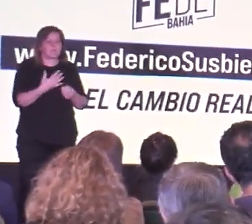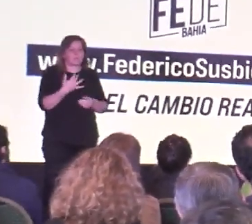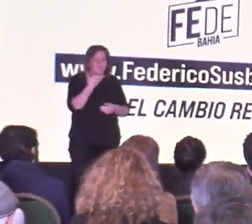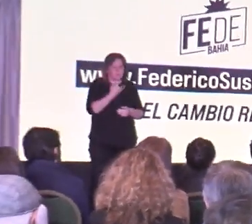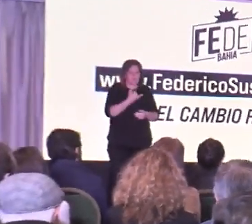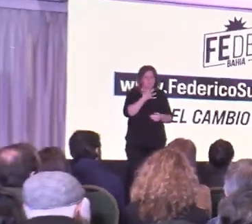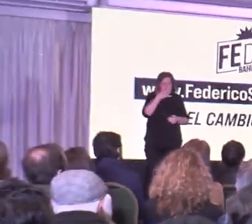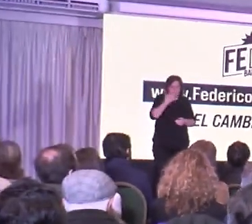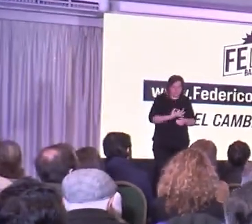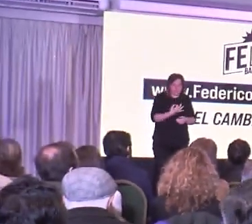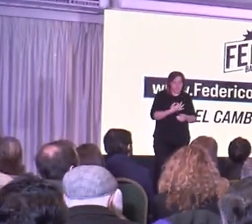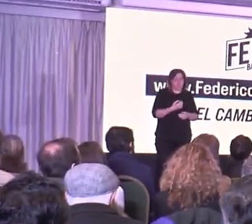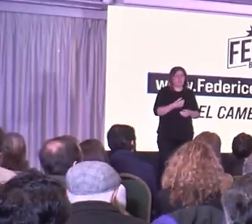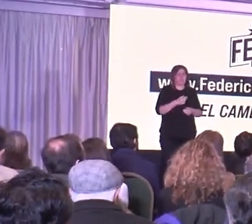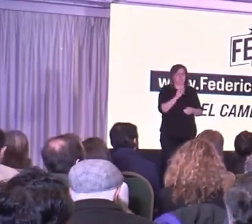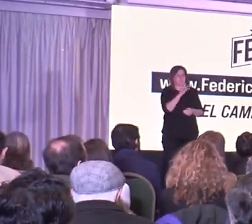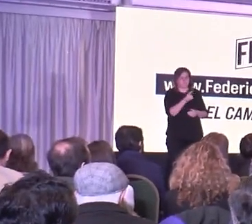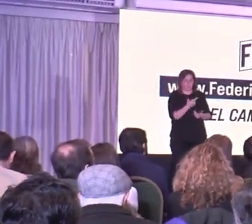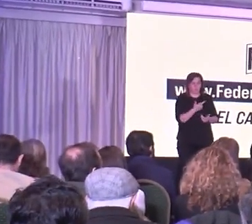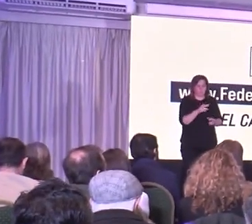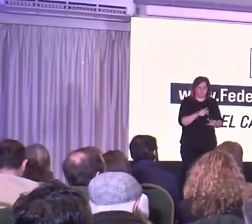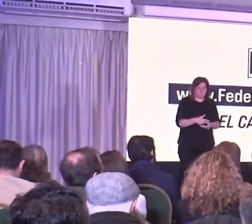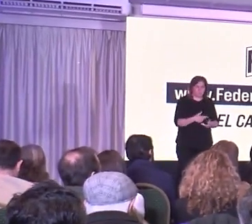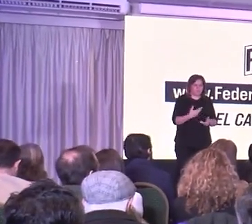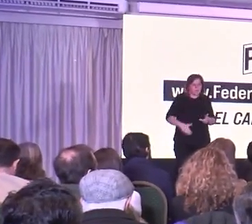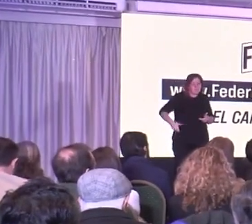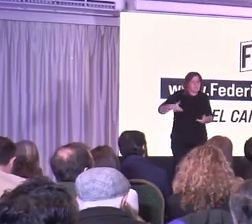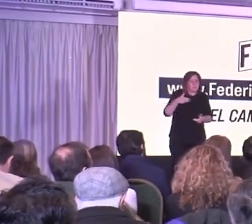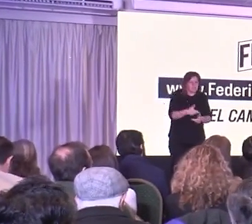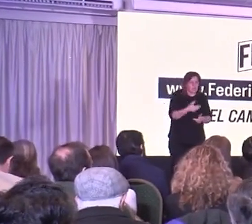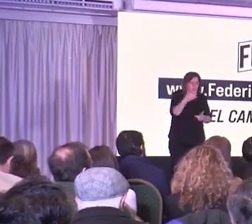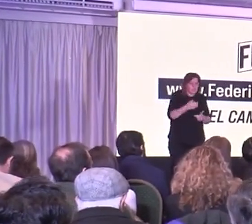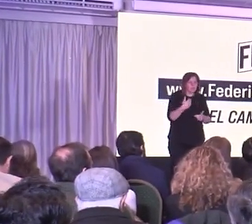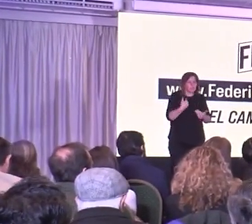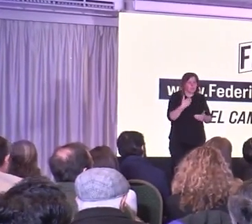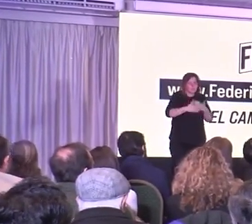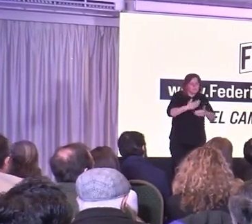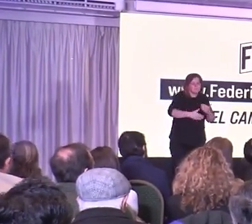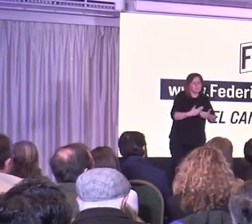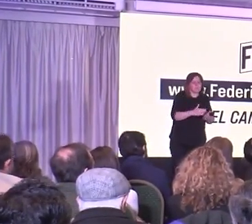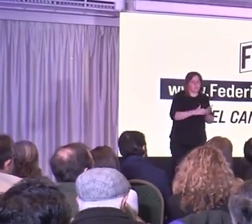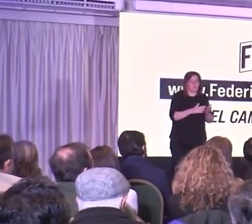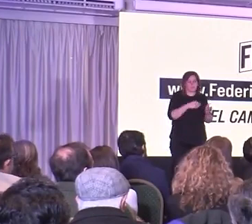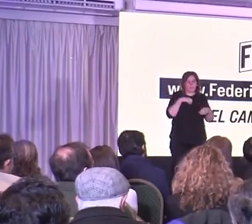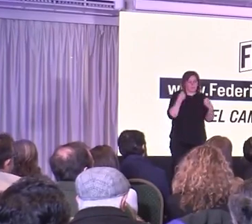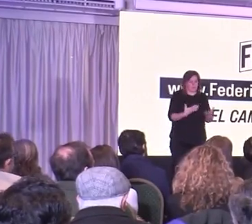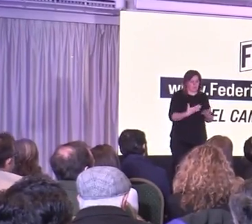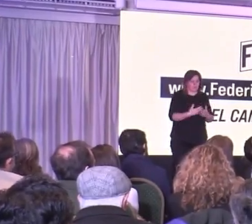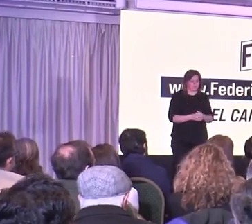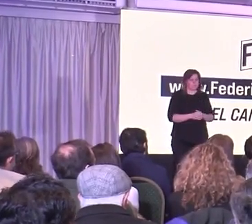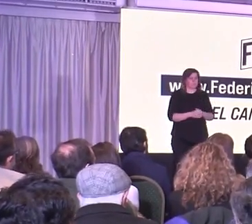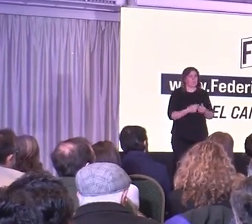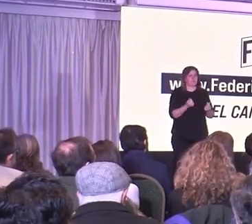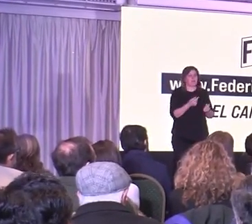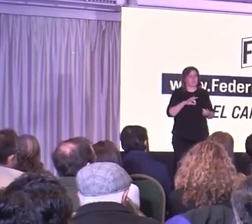esta vez las inversiones que llegan estén pensadas en clave de desarrollo de toda nuestra comunidad, mejorarle la calidad